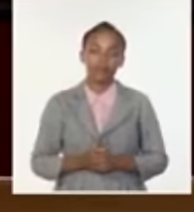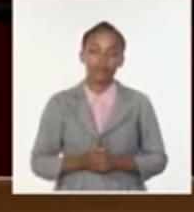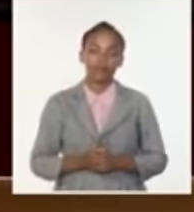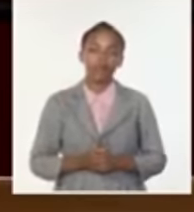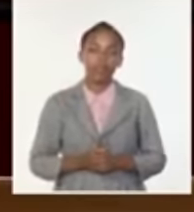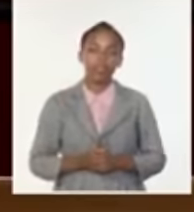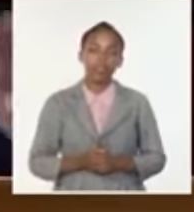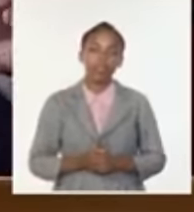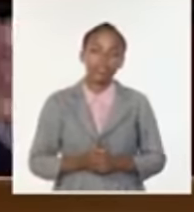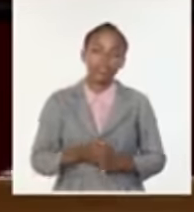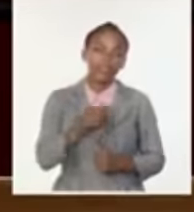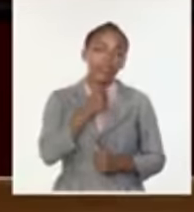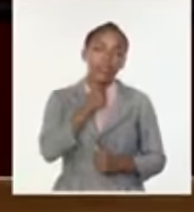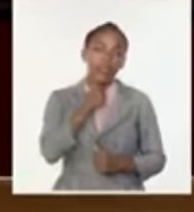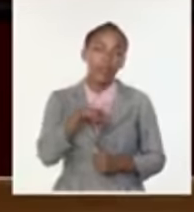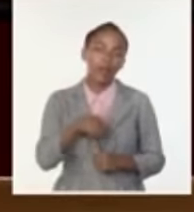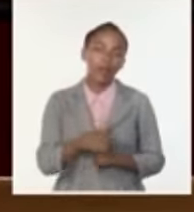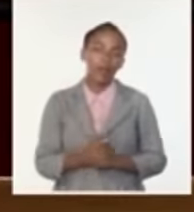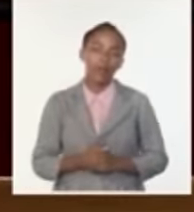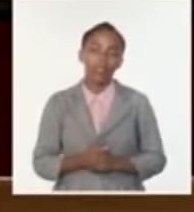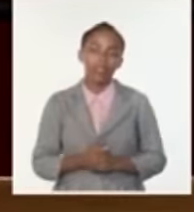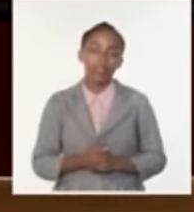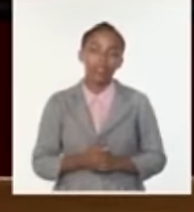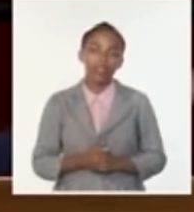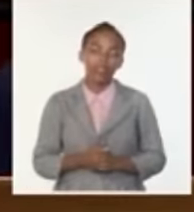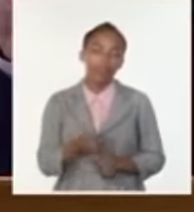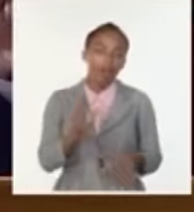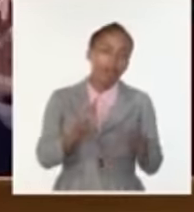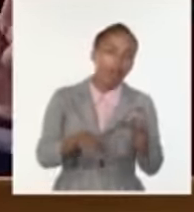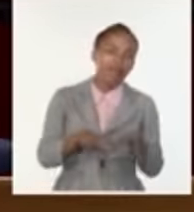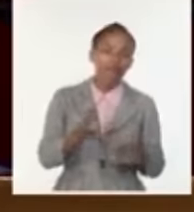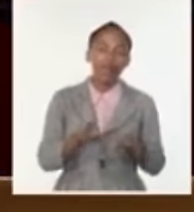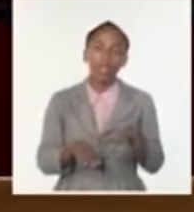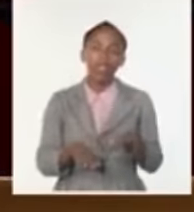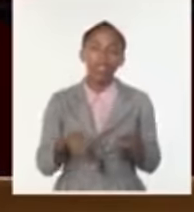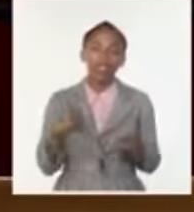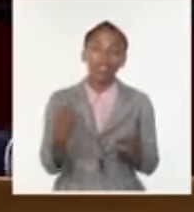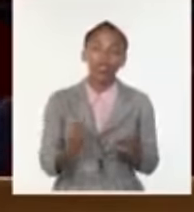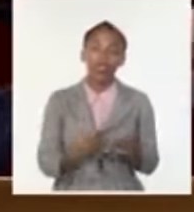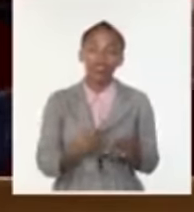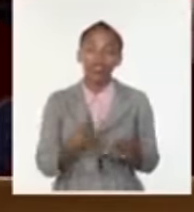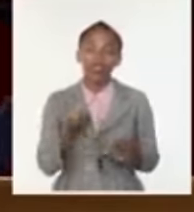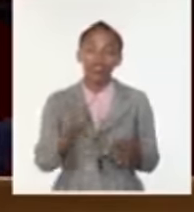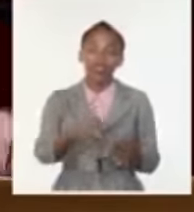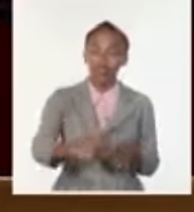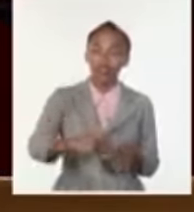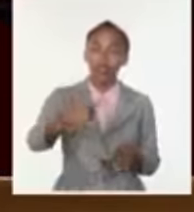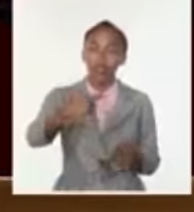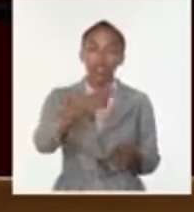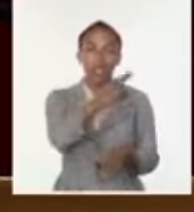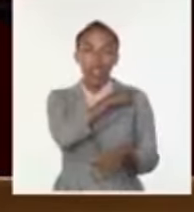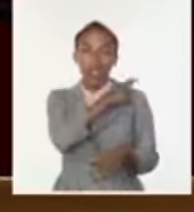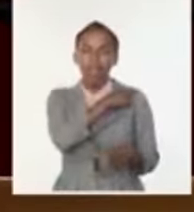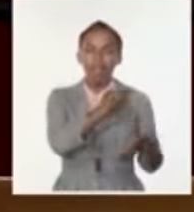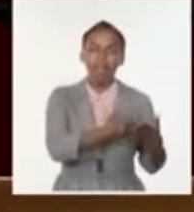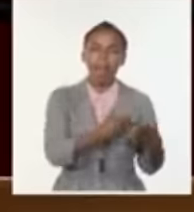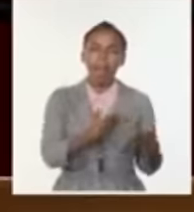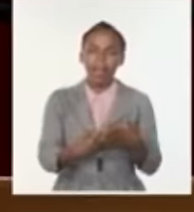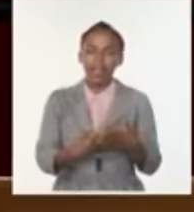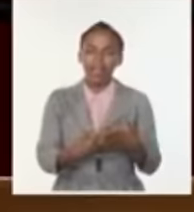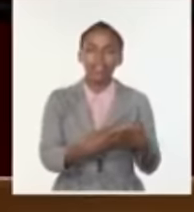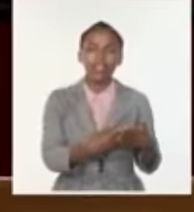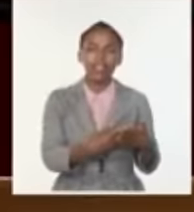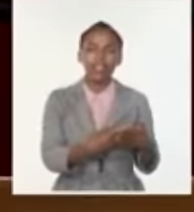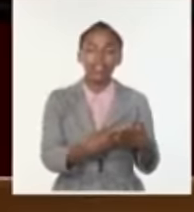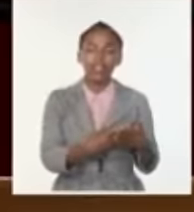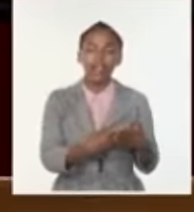No puede ser, y de hecho ha existido, hemos tenido hasta intendentes, hasta jefes de empresa por ahí, vamos